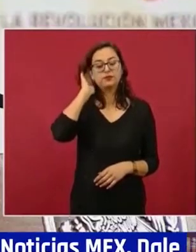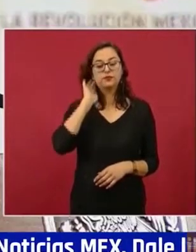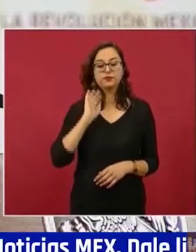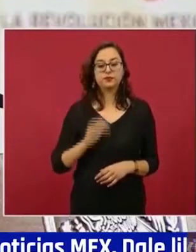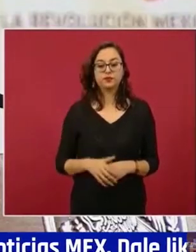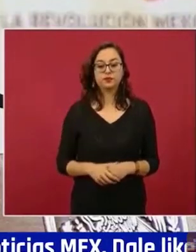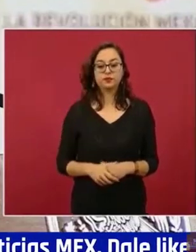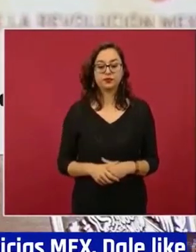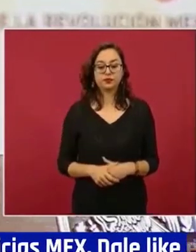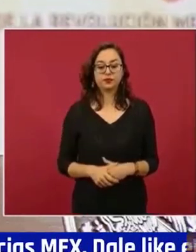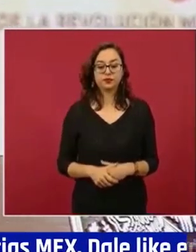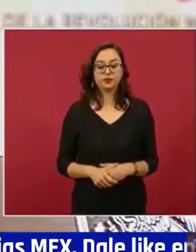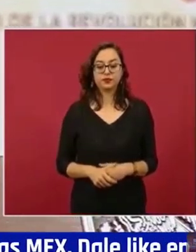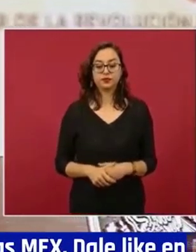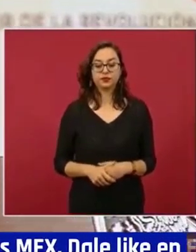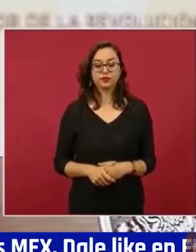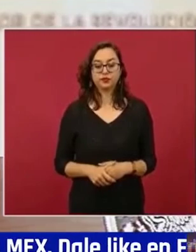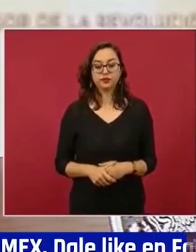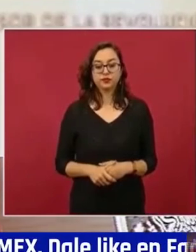y